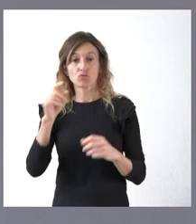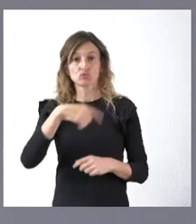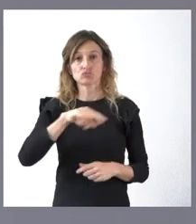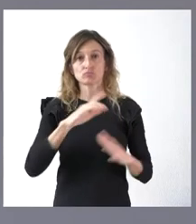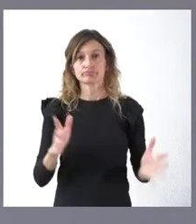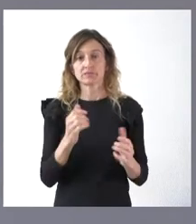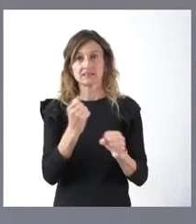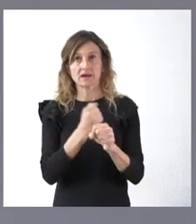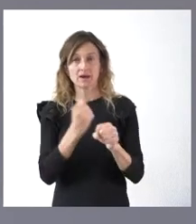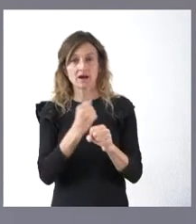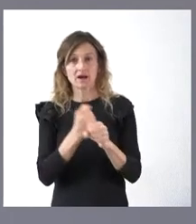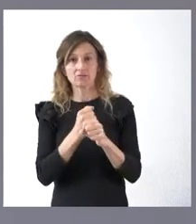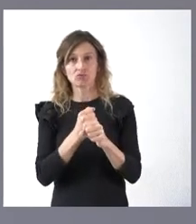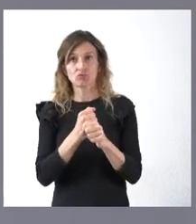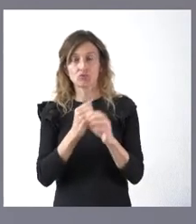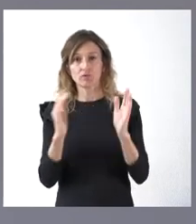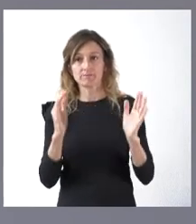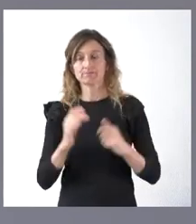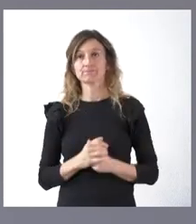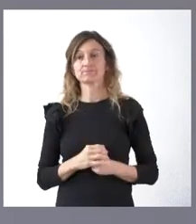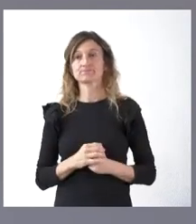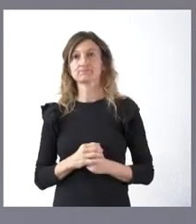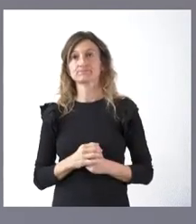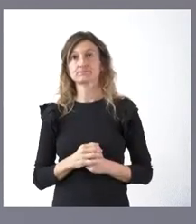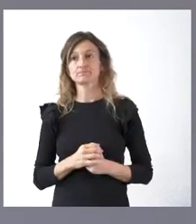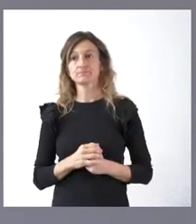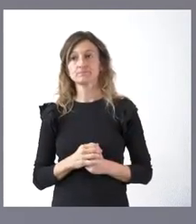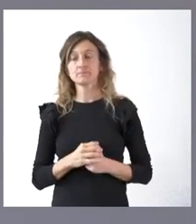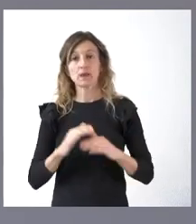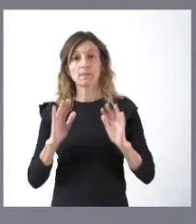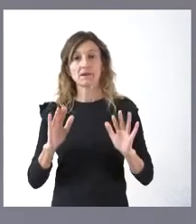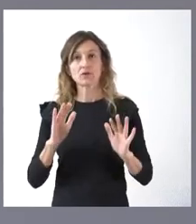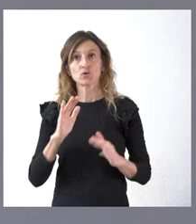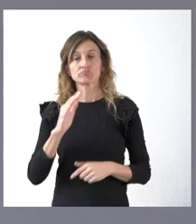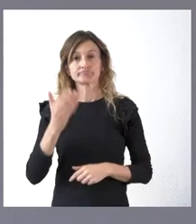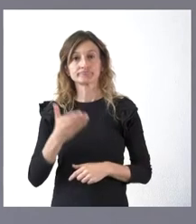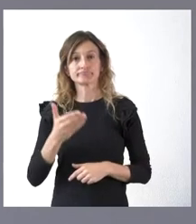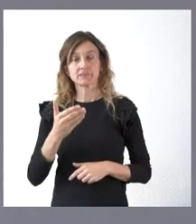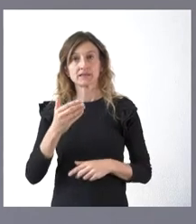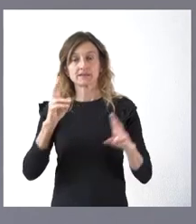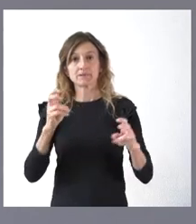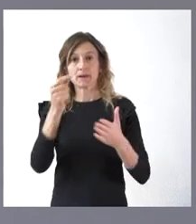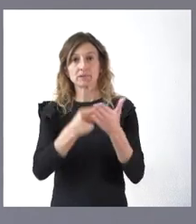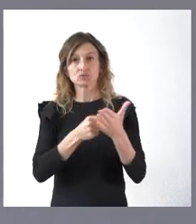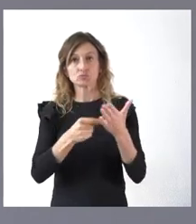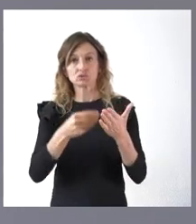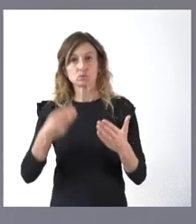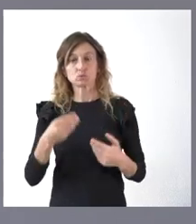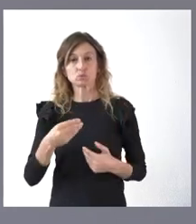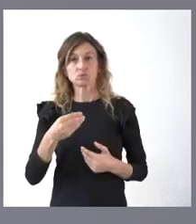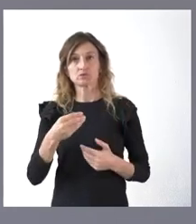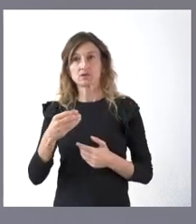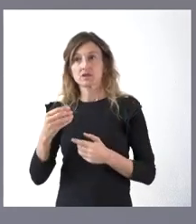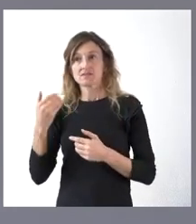a seguir trabajando con el Horizonte que teníamos pero nos importa mucho más el que tengamos un buen presupuesto que conseguir